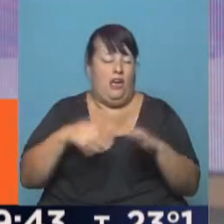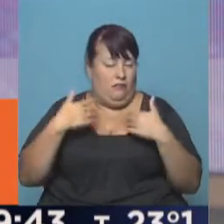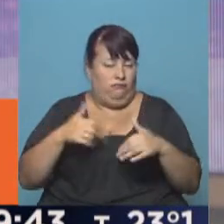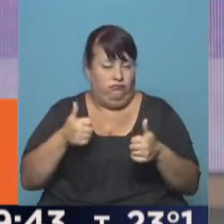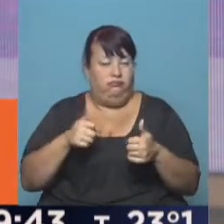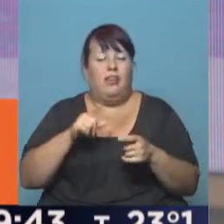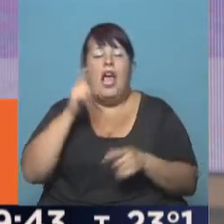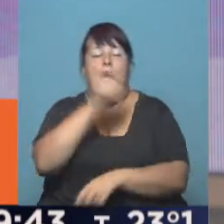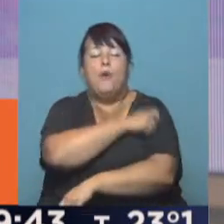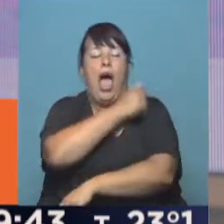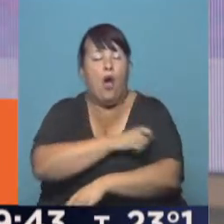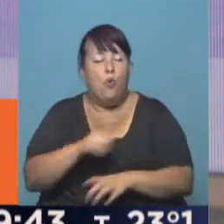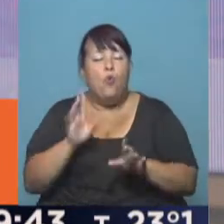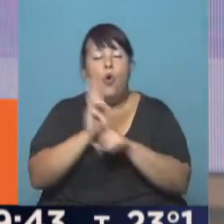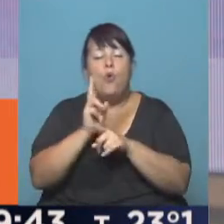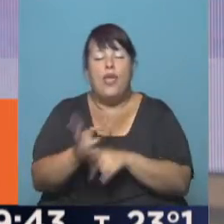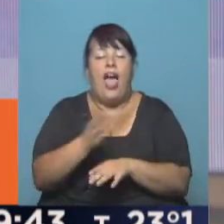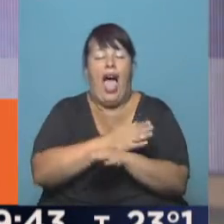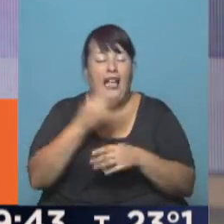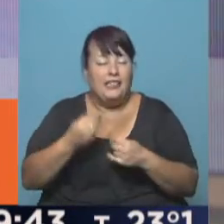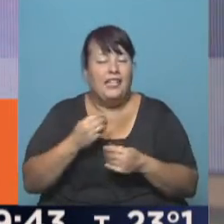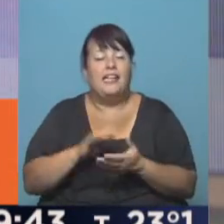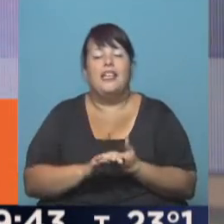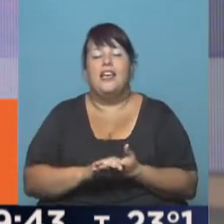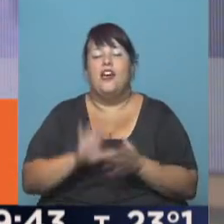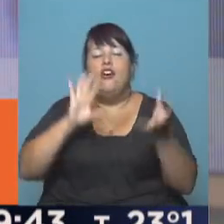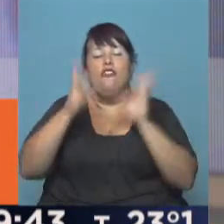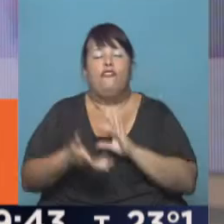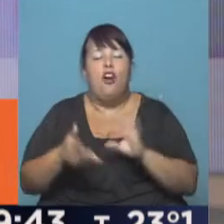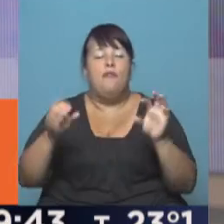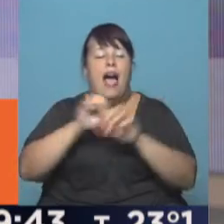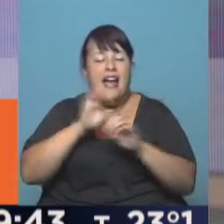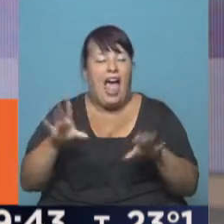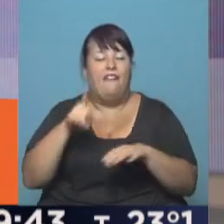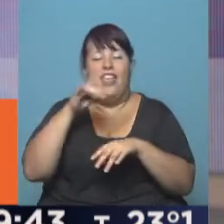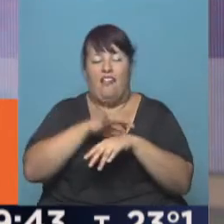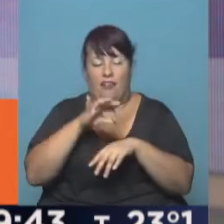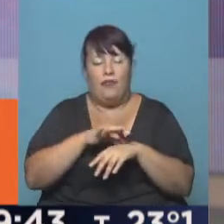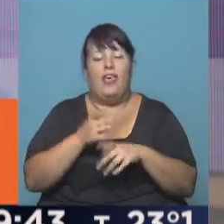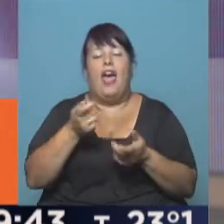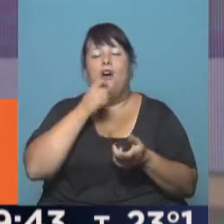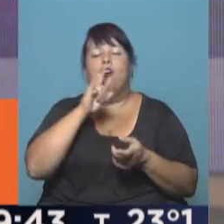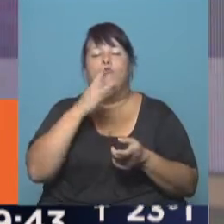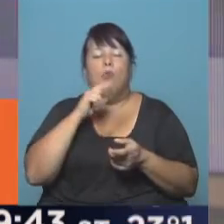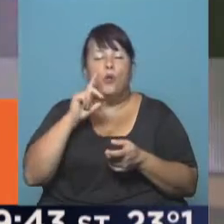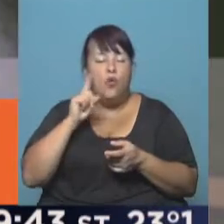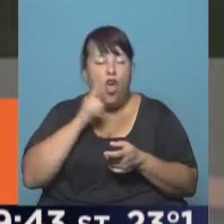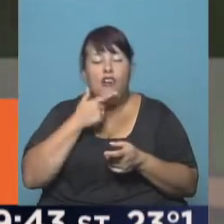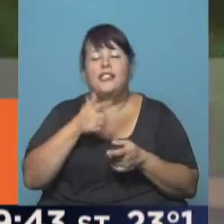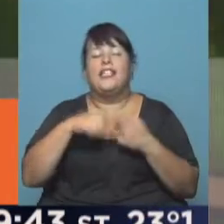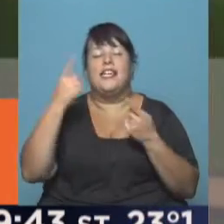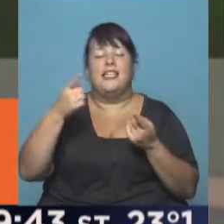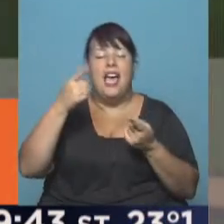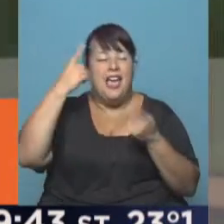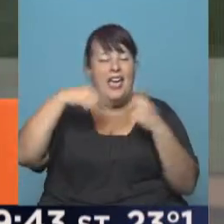altísimas. La vacuna previene fundamentalmente las formas graves de la enfermedad, como son la tuberculosis en las meninges,